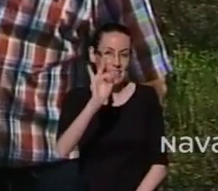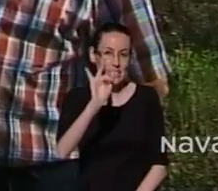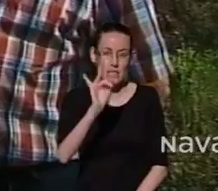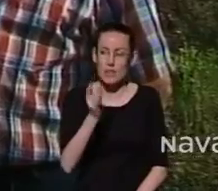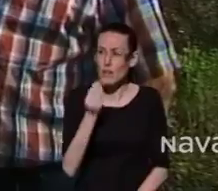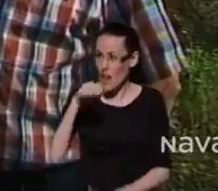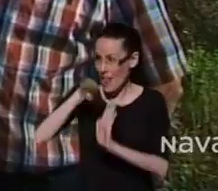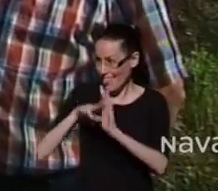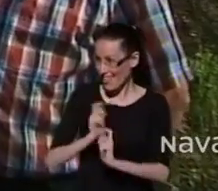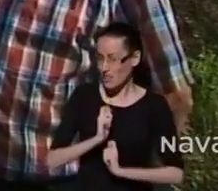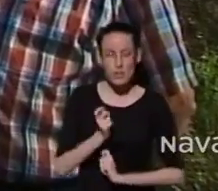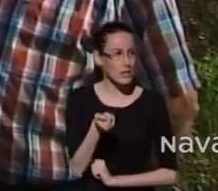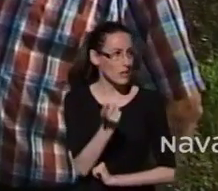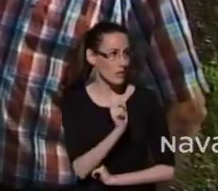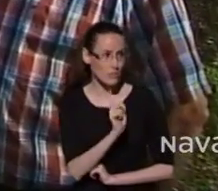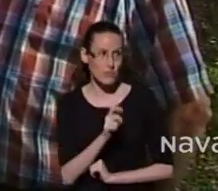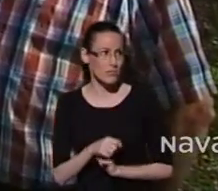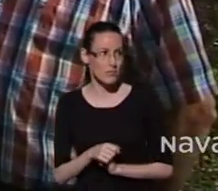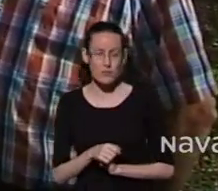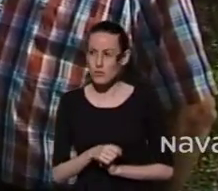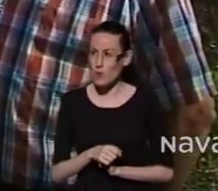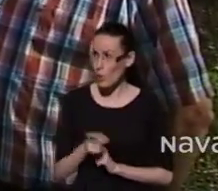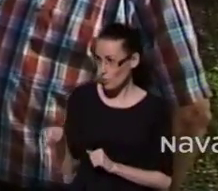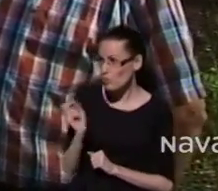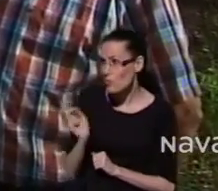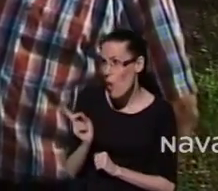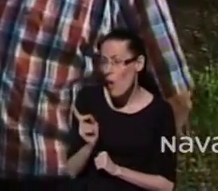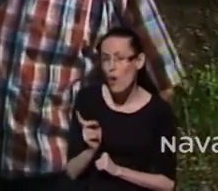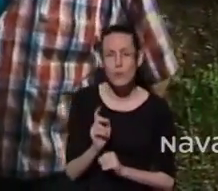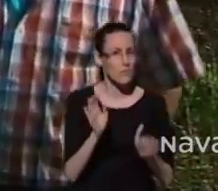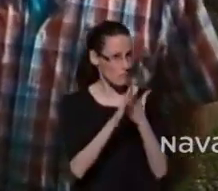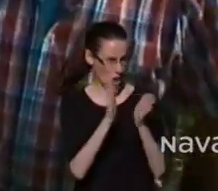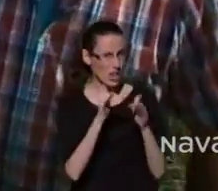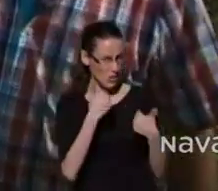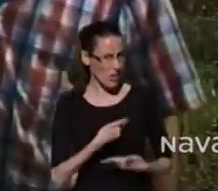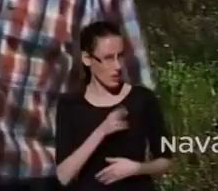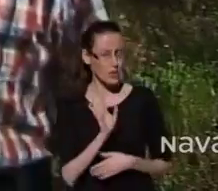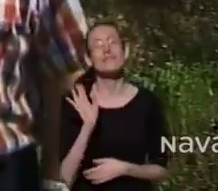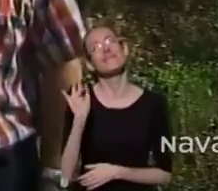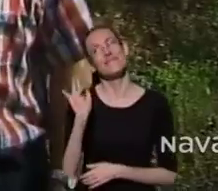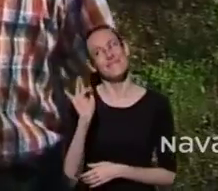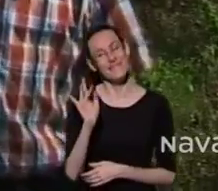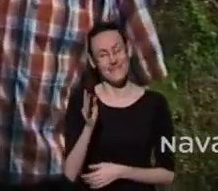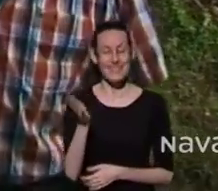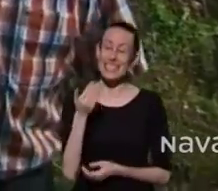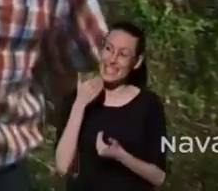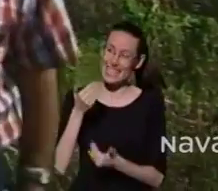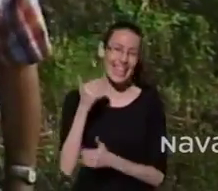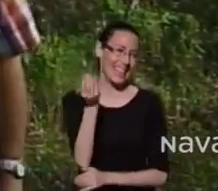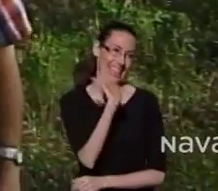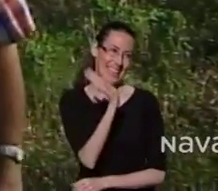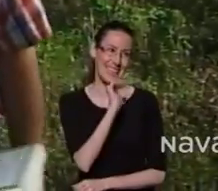los canutillos, no? No, no. No te voy a dar. Pues el libro sí. Sí, sí. ¿Vale? Vale. Gracias, ¿eh?